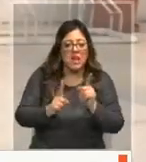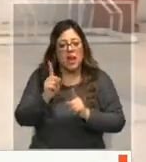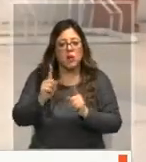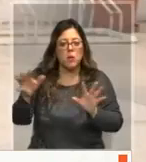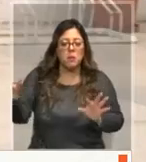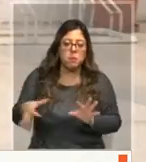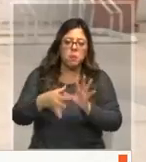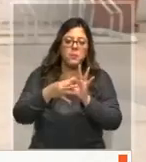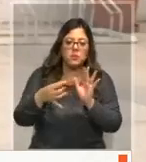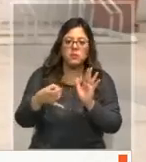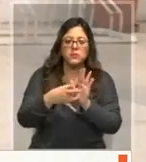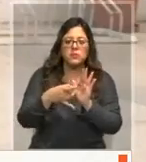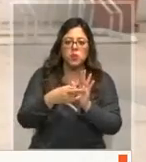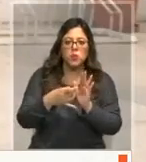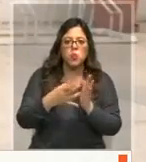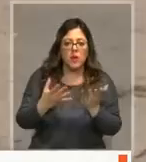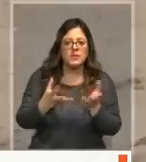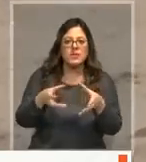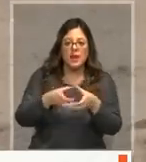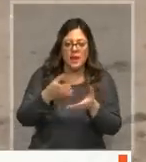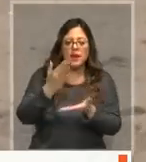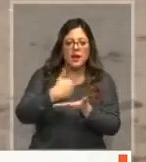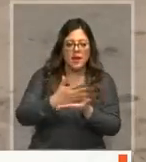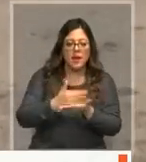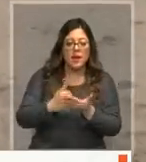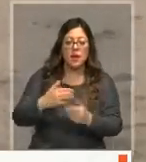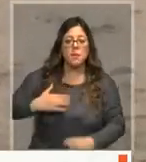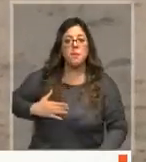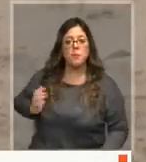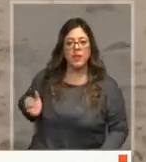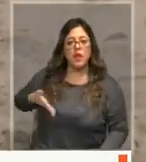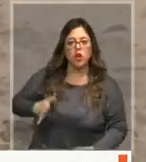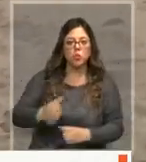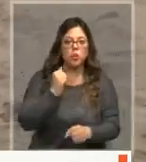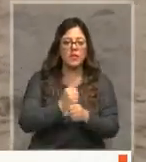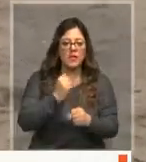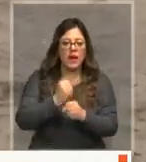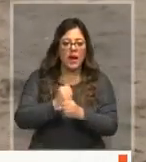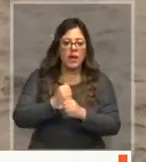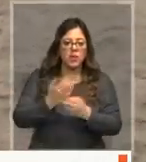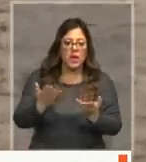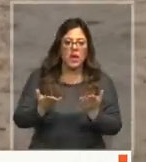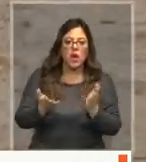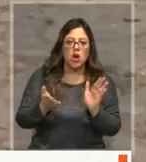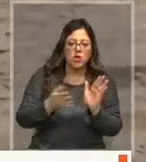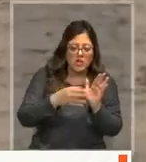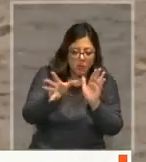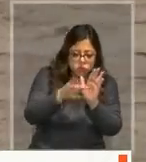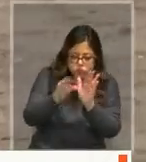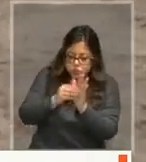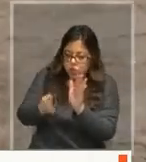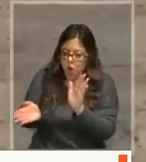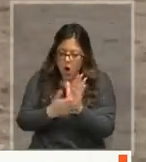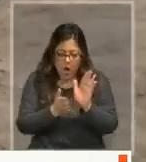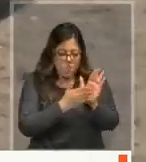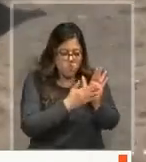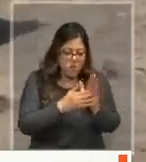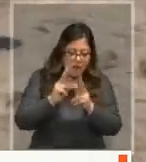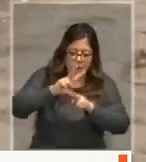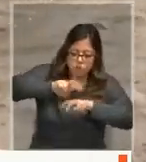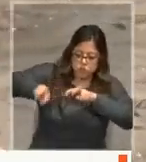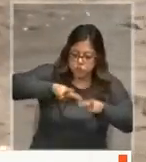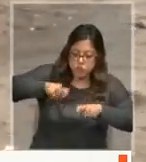con delincuencia más organizada. La PDI sigue trabajando científicamente con las evidencias recuperadas y ha trascendido que